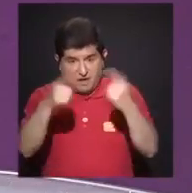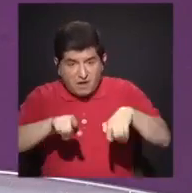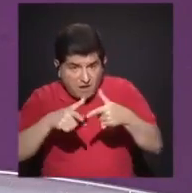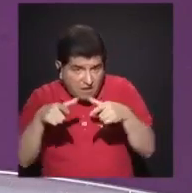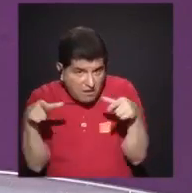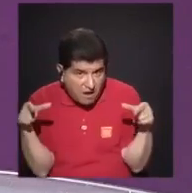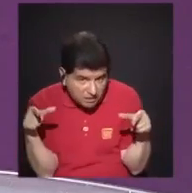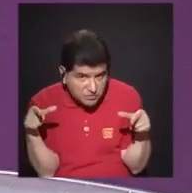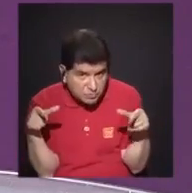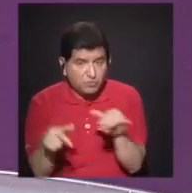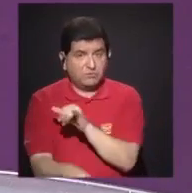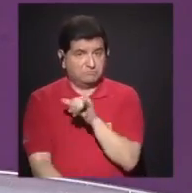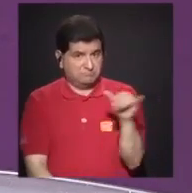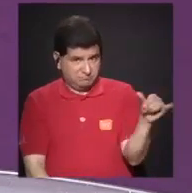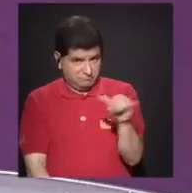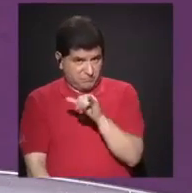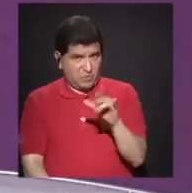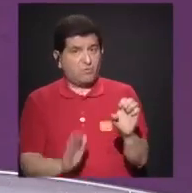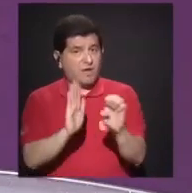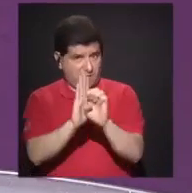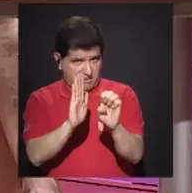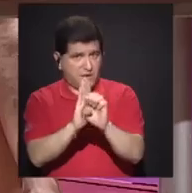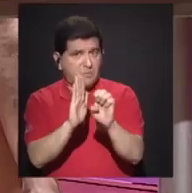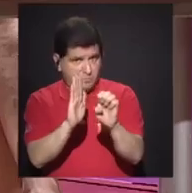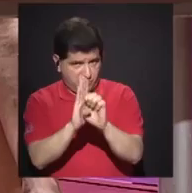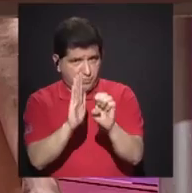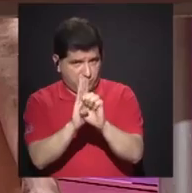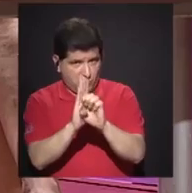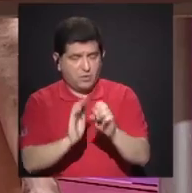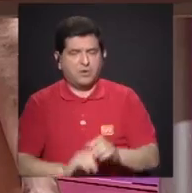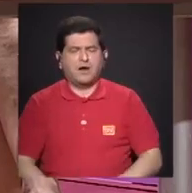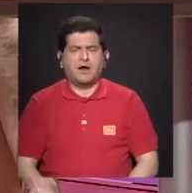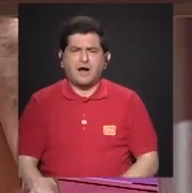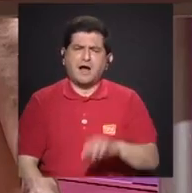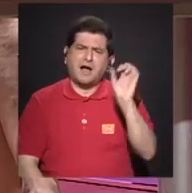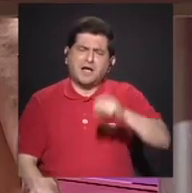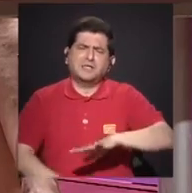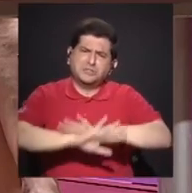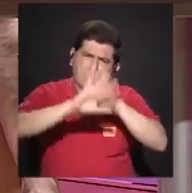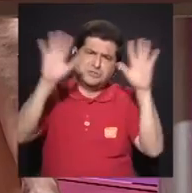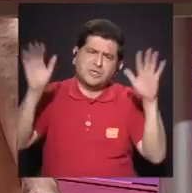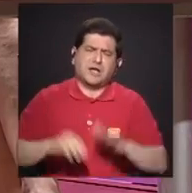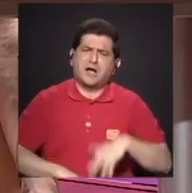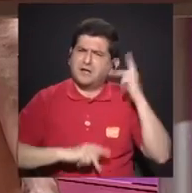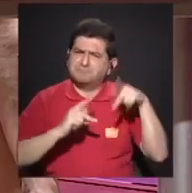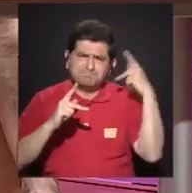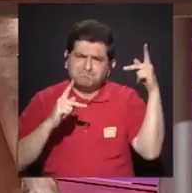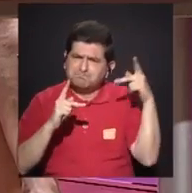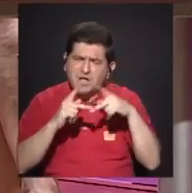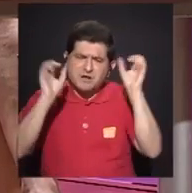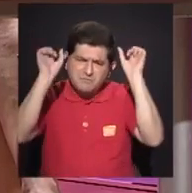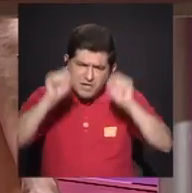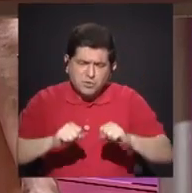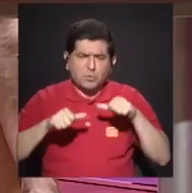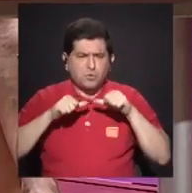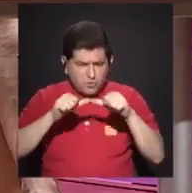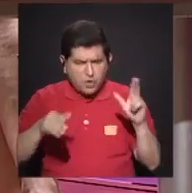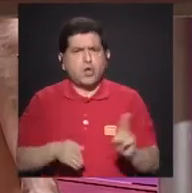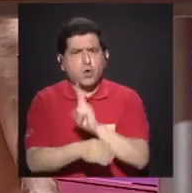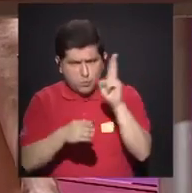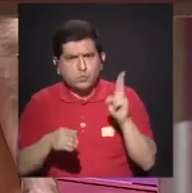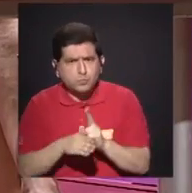lenguaje pues es también un ejemplo de ello. Claro, y entonces perfectamente podemos seguir